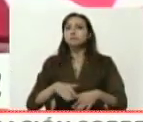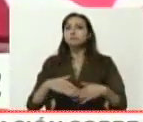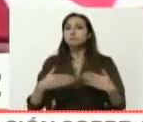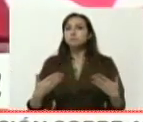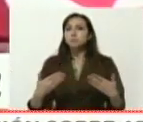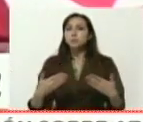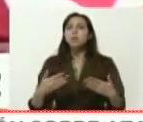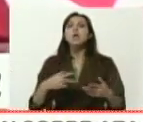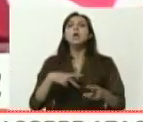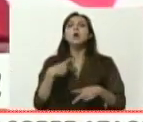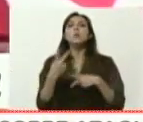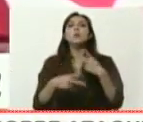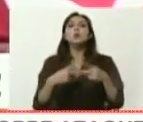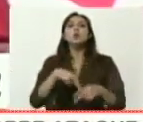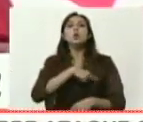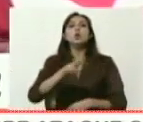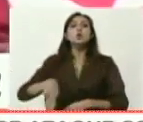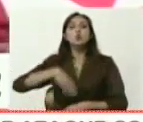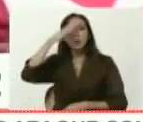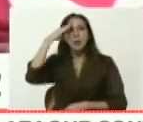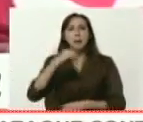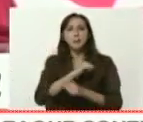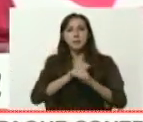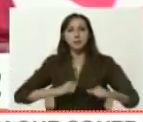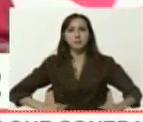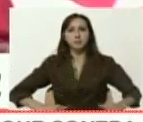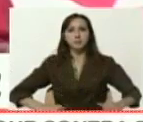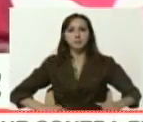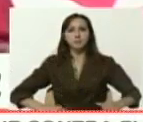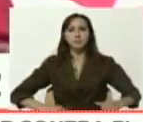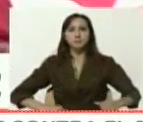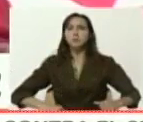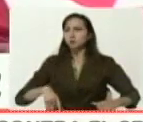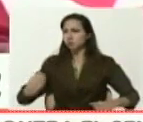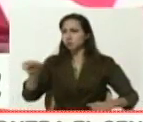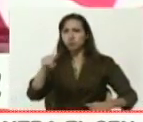los procesos de lucha armada, y dejamos que los compañeros hablaran.